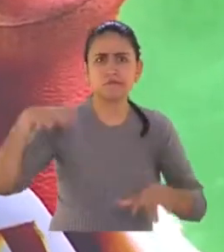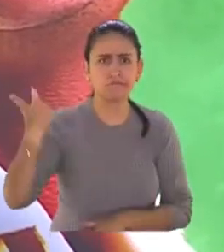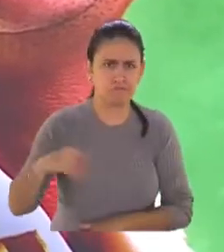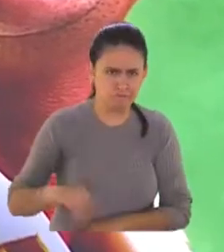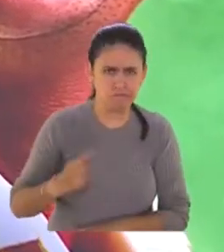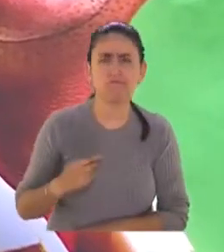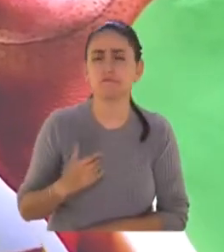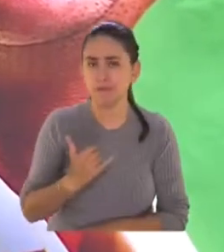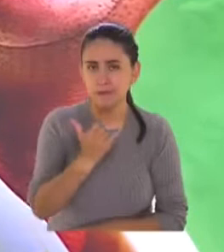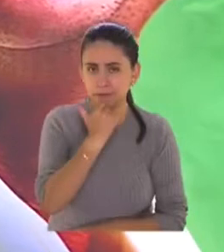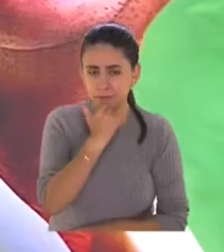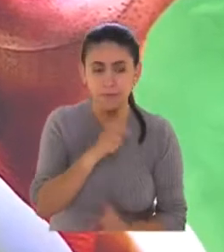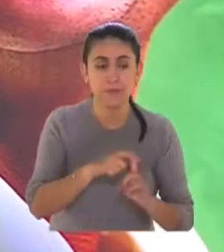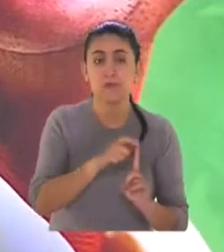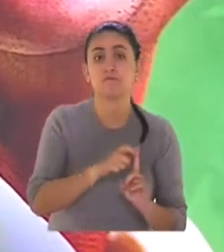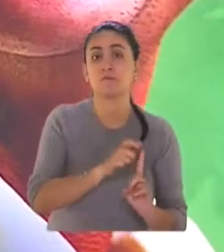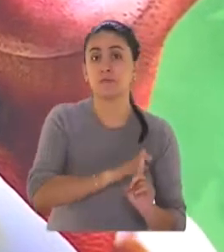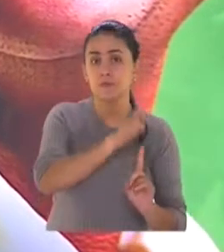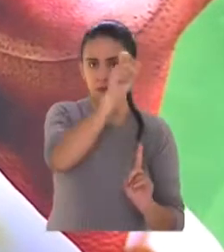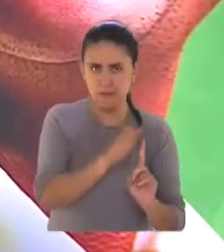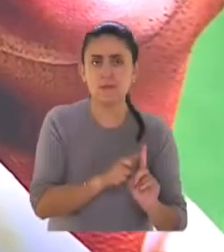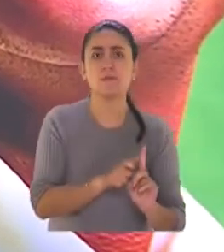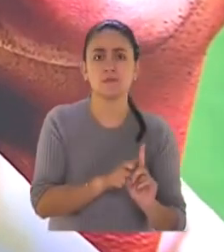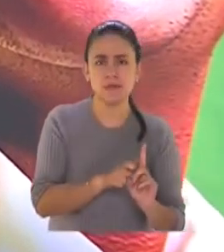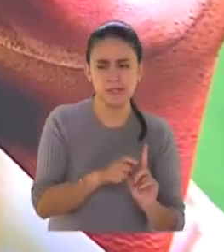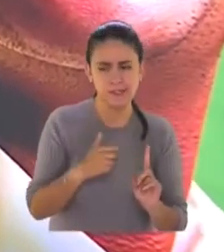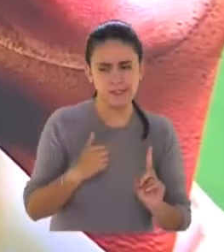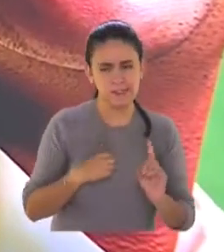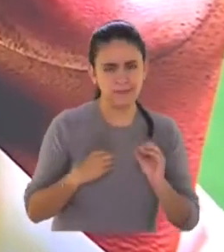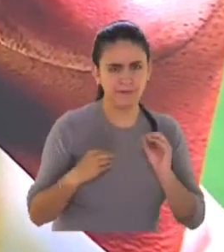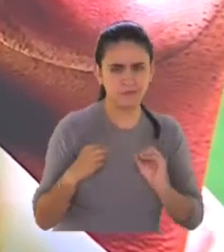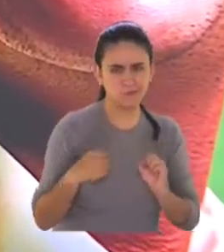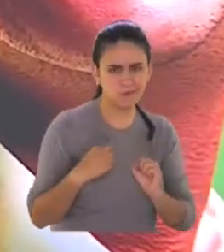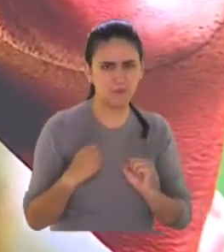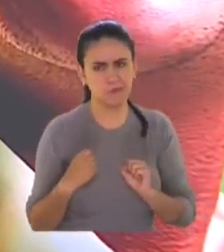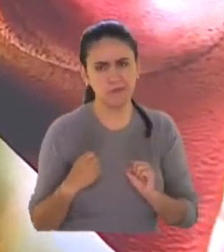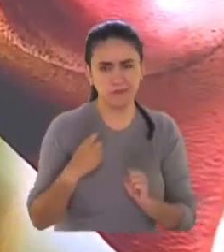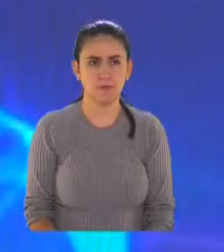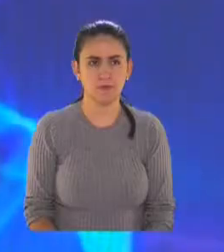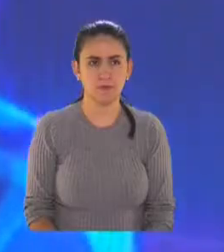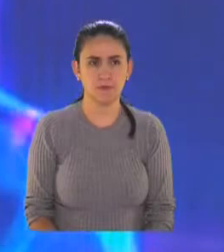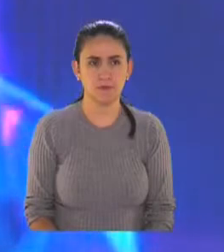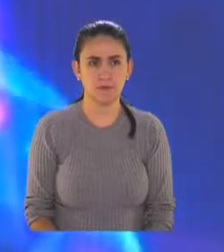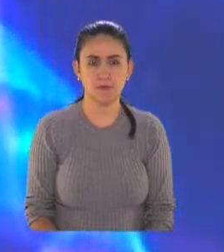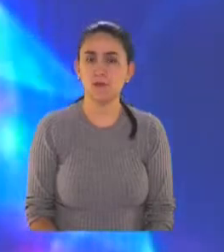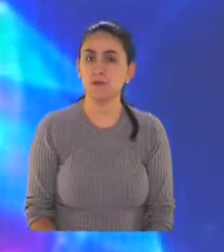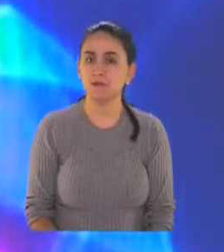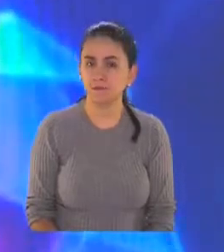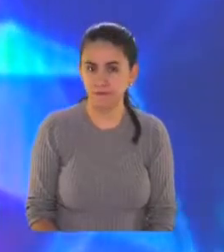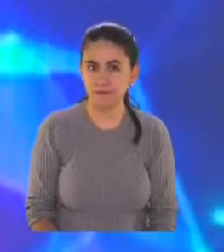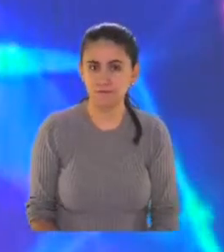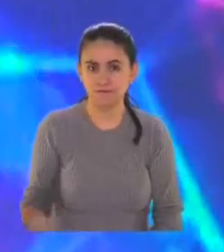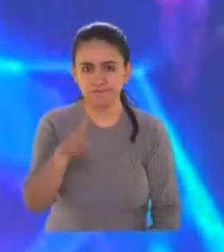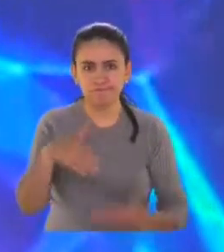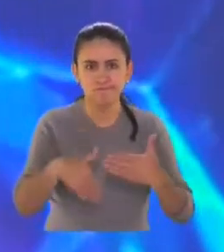Por un lado, Clementina le va a advertir al maestro sobre Corina y por el otro, Tomasa va a regresar a Los Pajales. Inicia tus